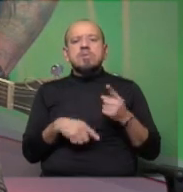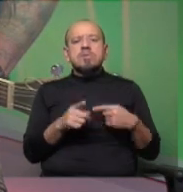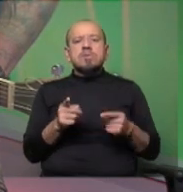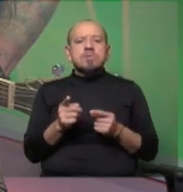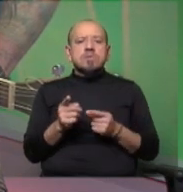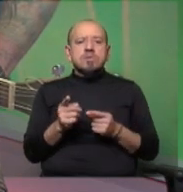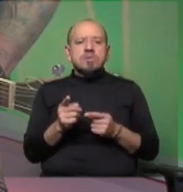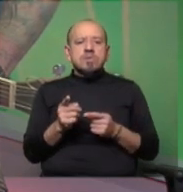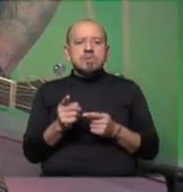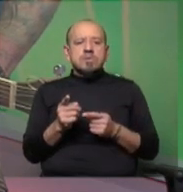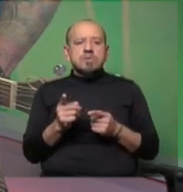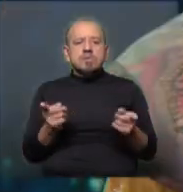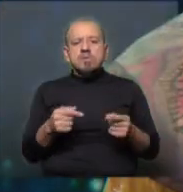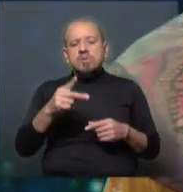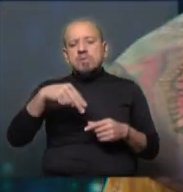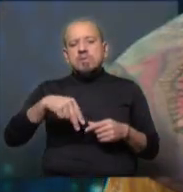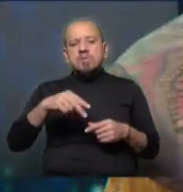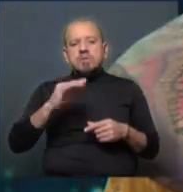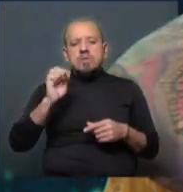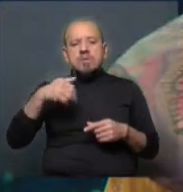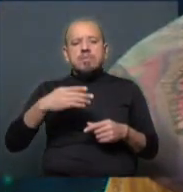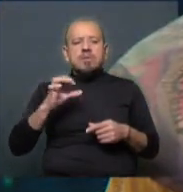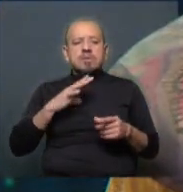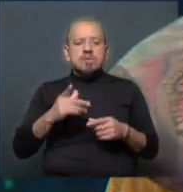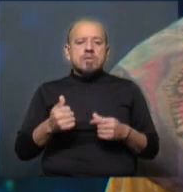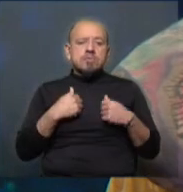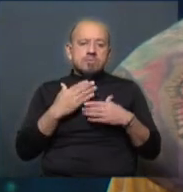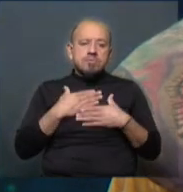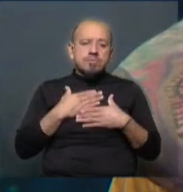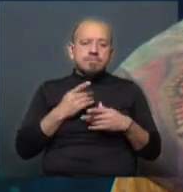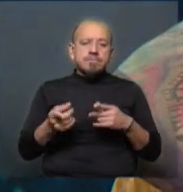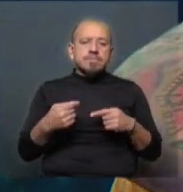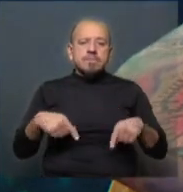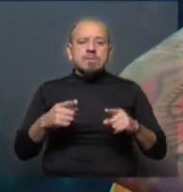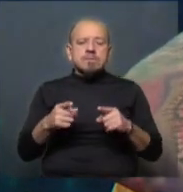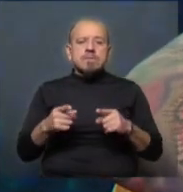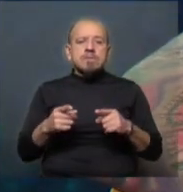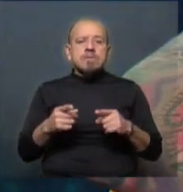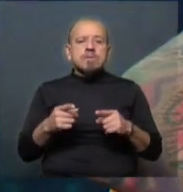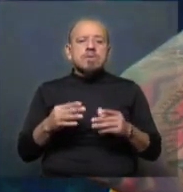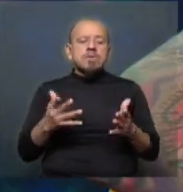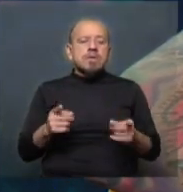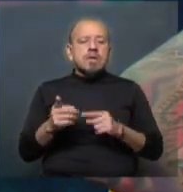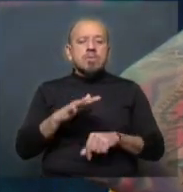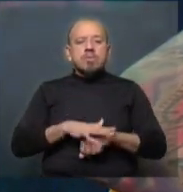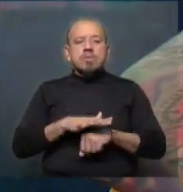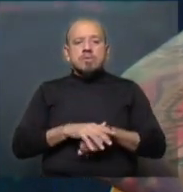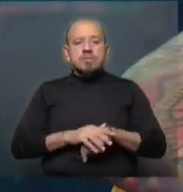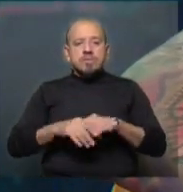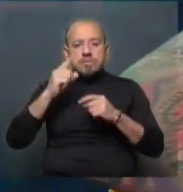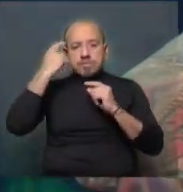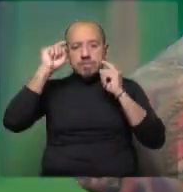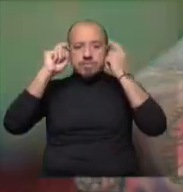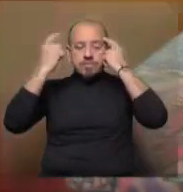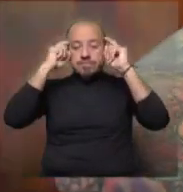una mezcla que suena a Nameless, siempre lo hemos dicho, y es propio de los gustos de cada uno de los integrantes. Entonces, al momento de la creación, todos